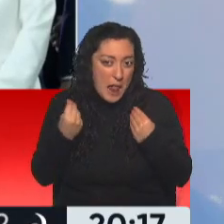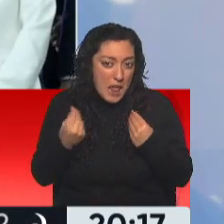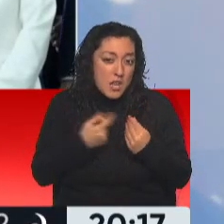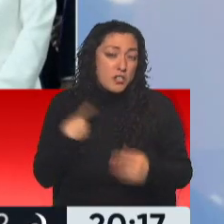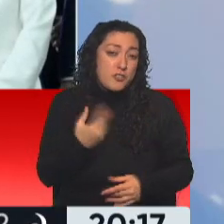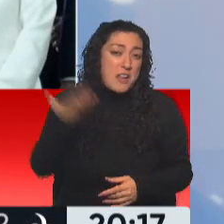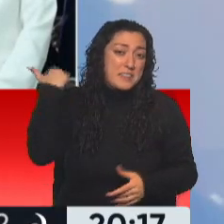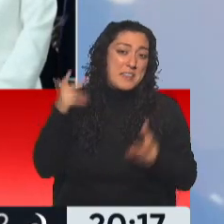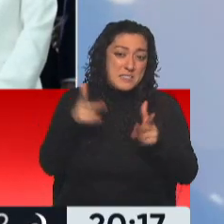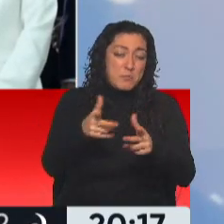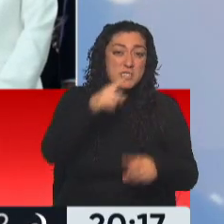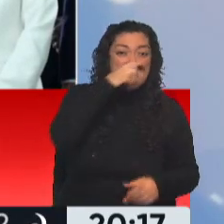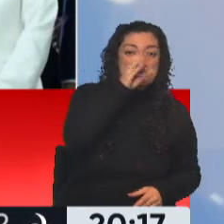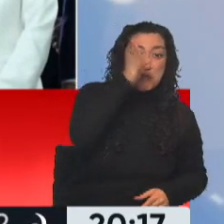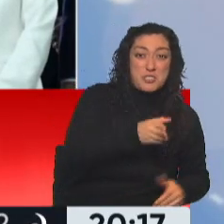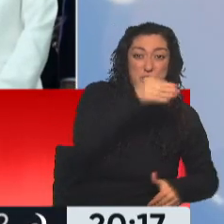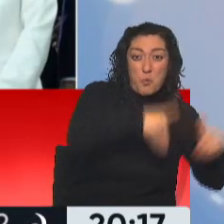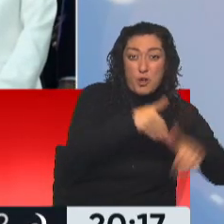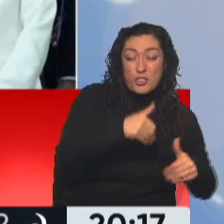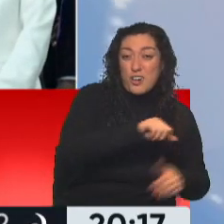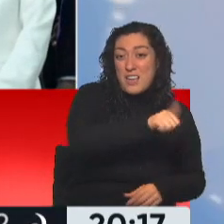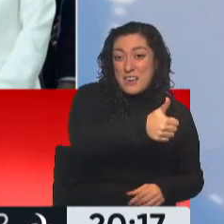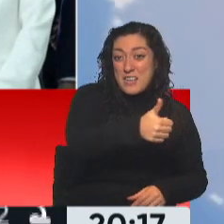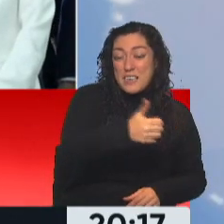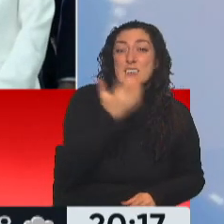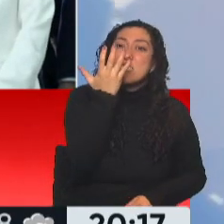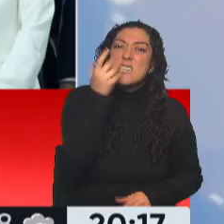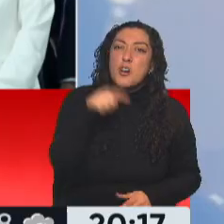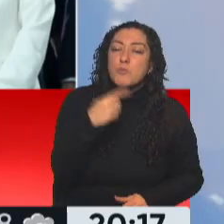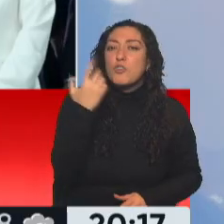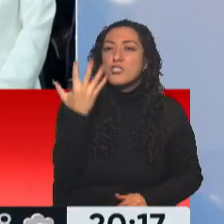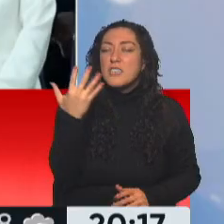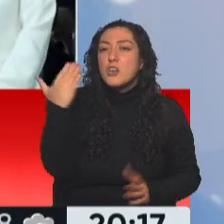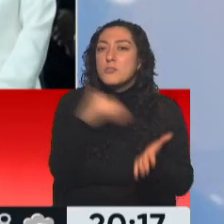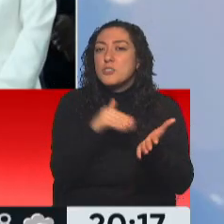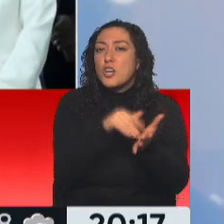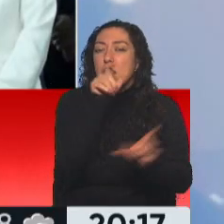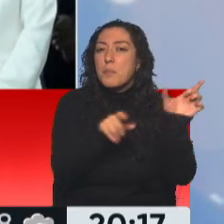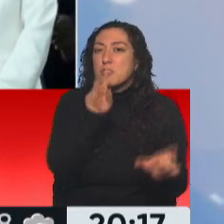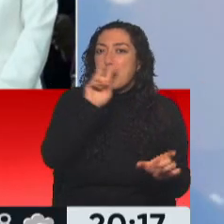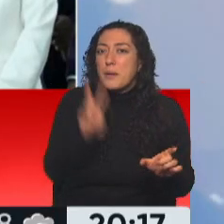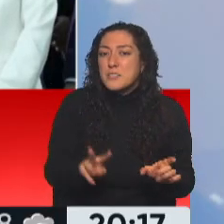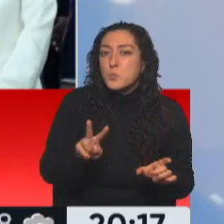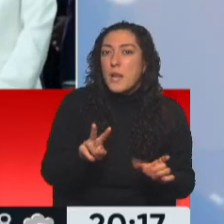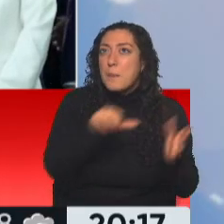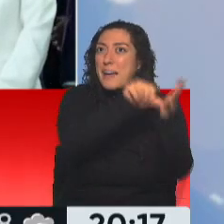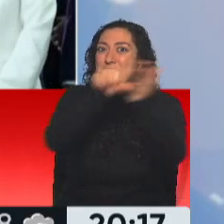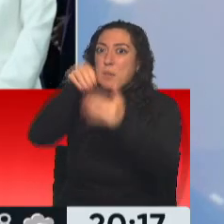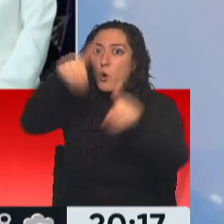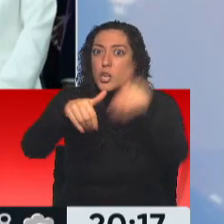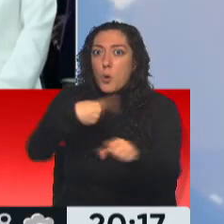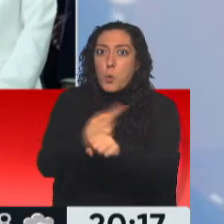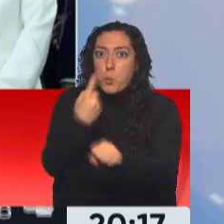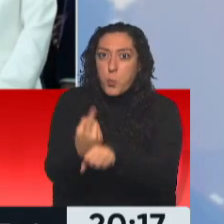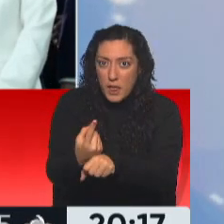decía, ganamos con 70% de los votos, pero quitaron 5.5 millones de votos de los venezolanos que estaban afuera. Si esos venezolanos que